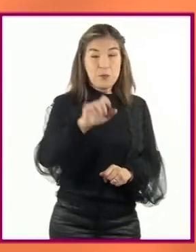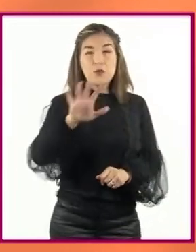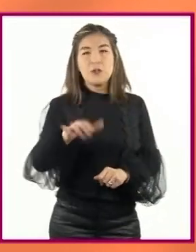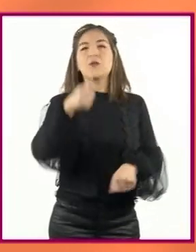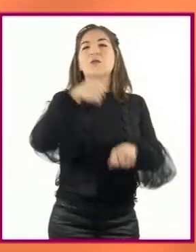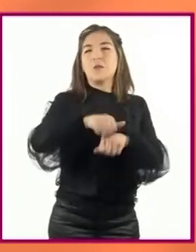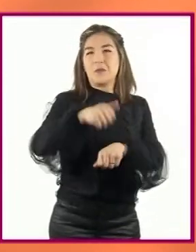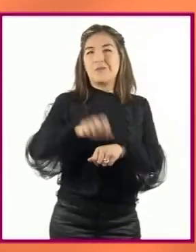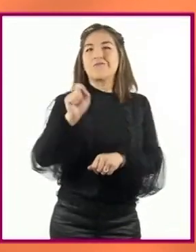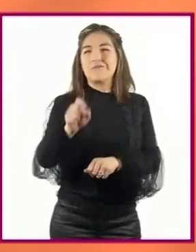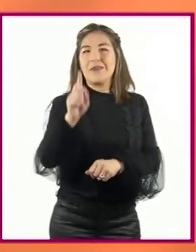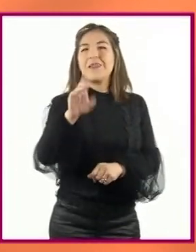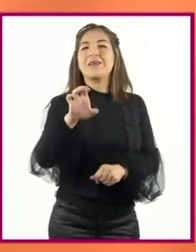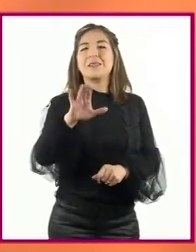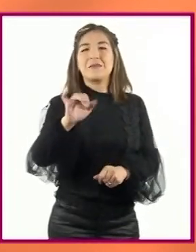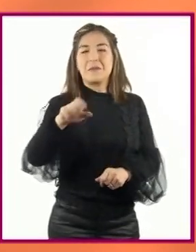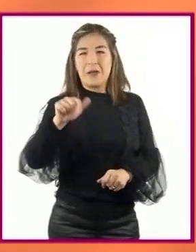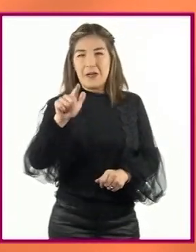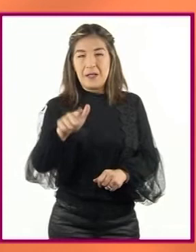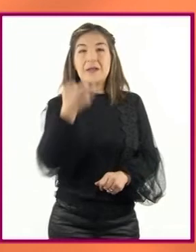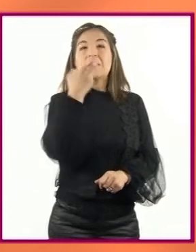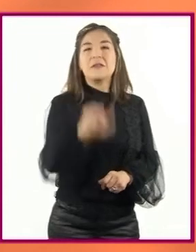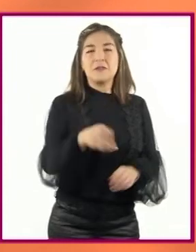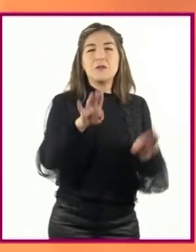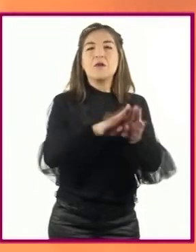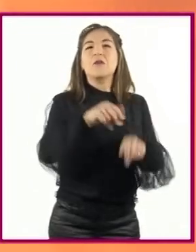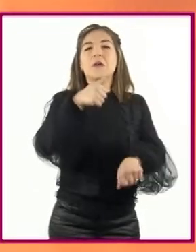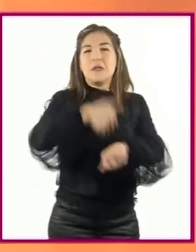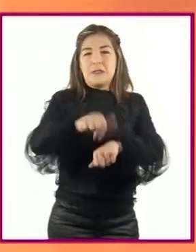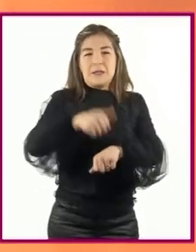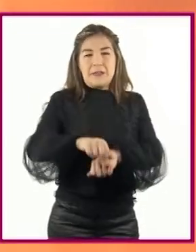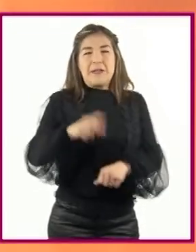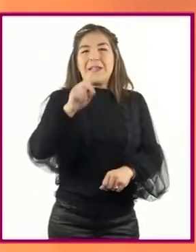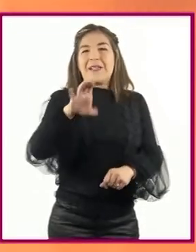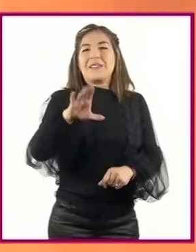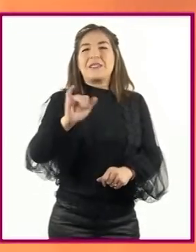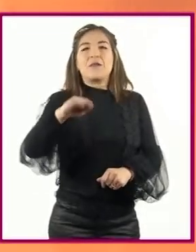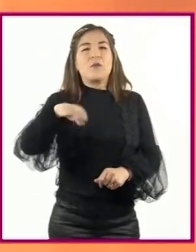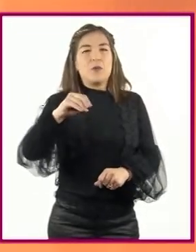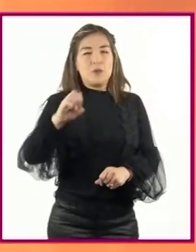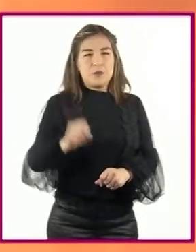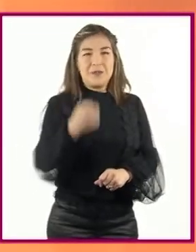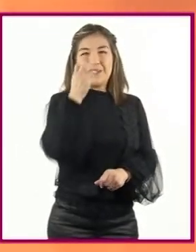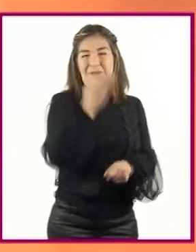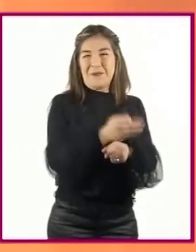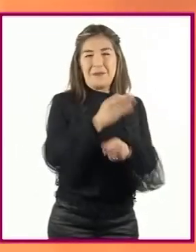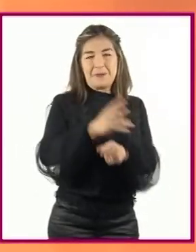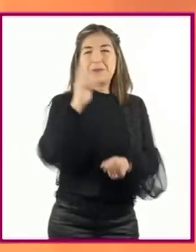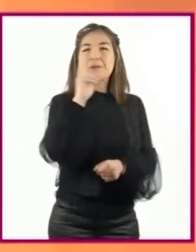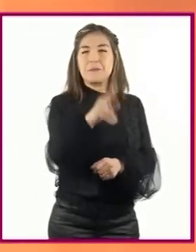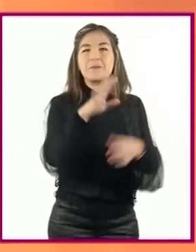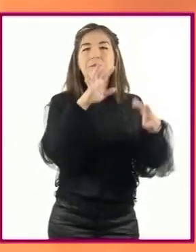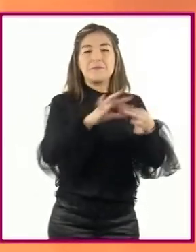decimal. La parte decimal es del orden de los décimos. Conforme a lo anterior, aritméticamente se plantea la división de un